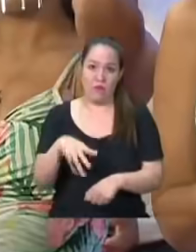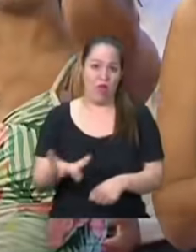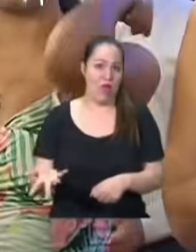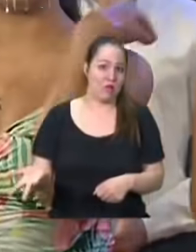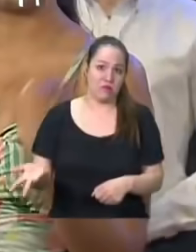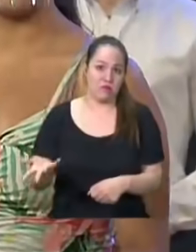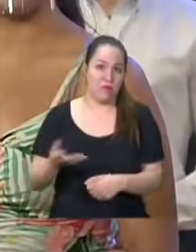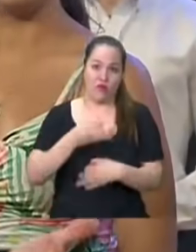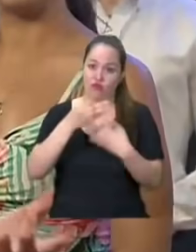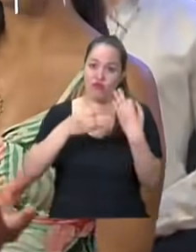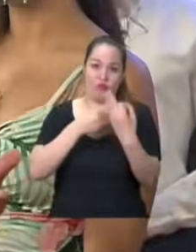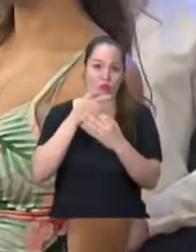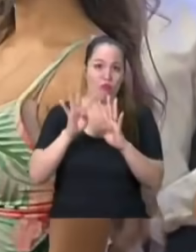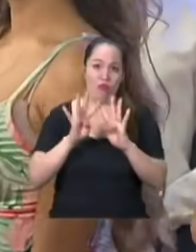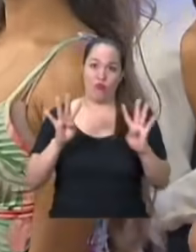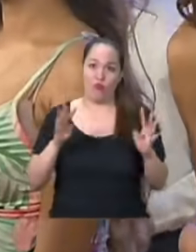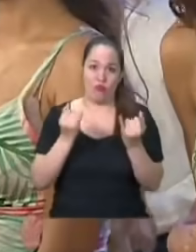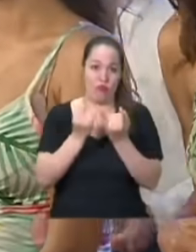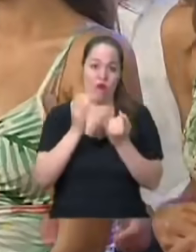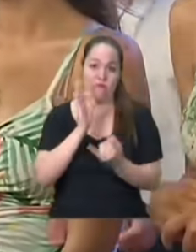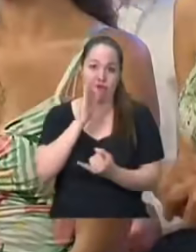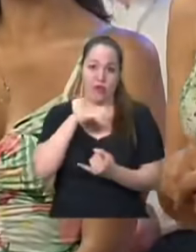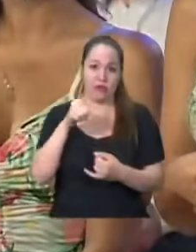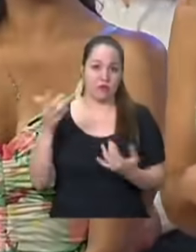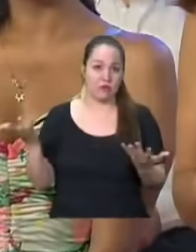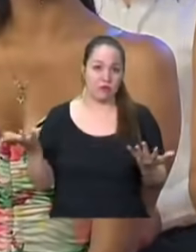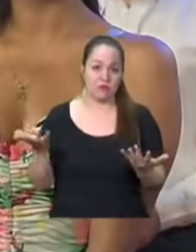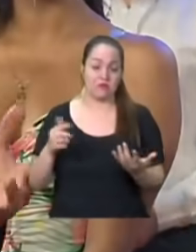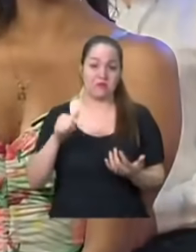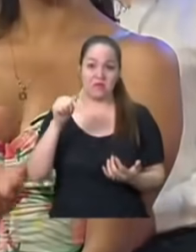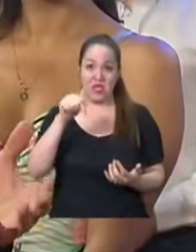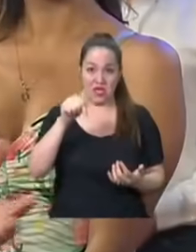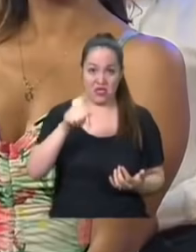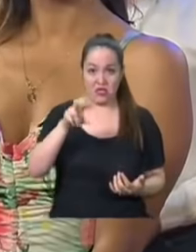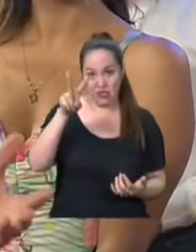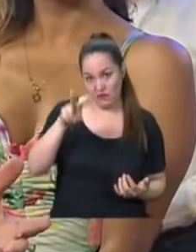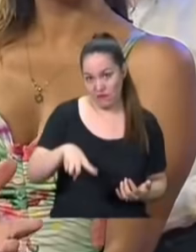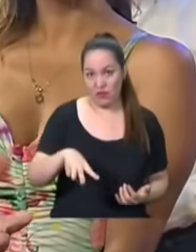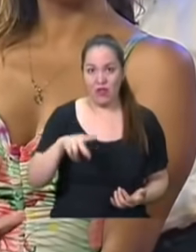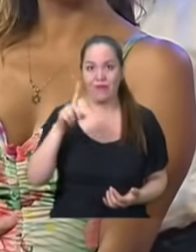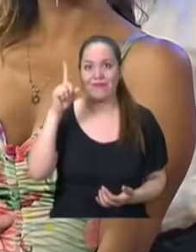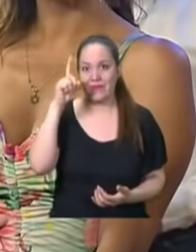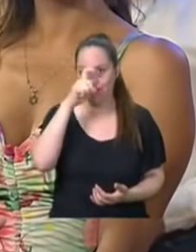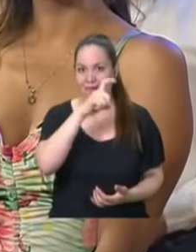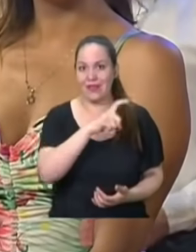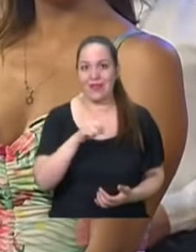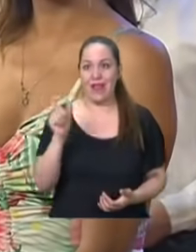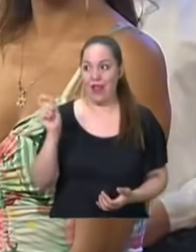programa. Así es, Chavis. Y la verdad... Aquí, difícilmente existen relaciones.